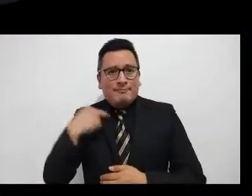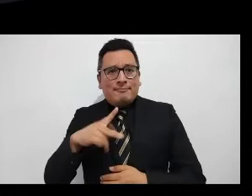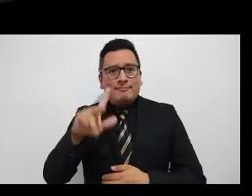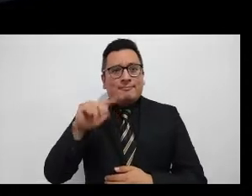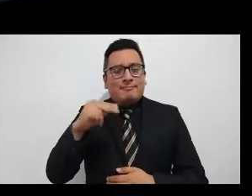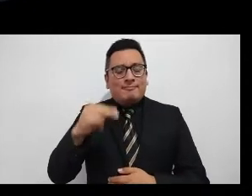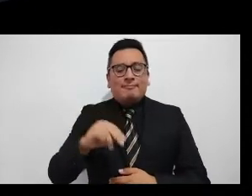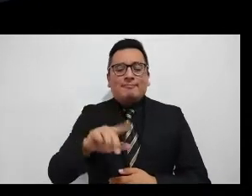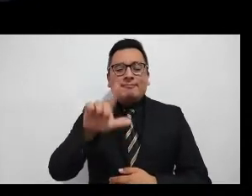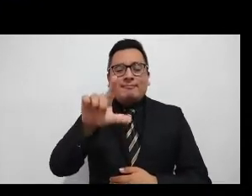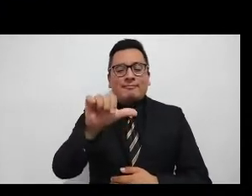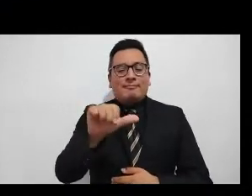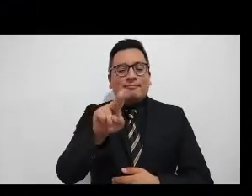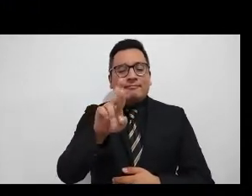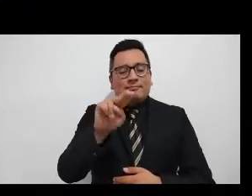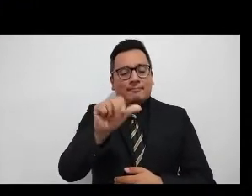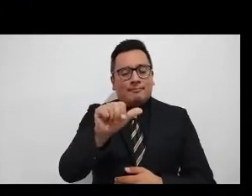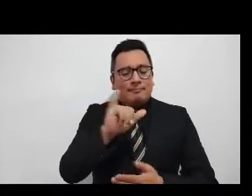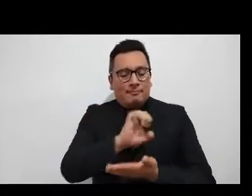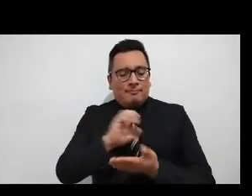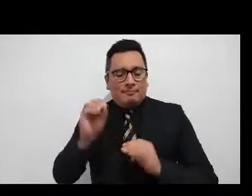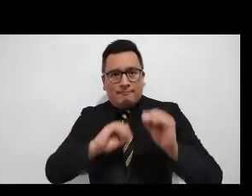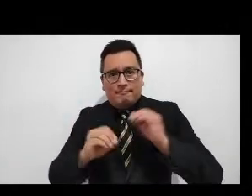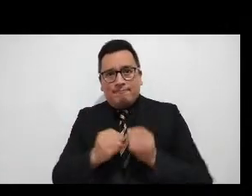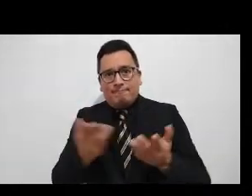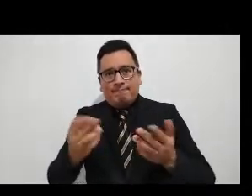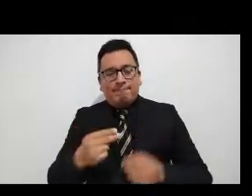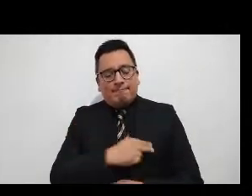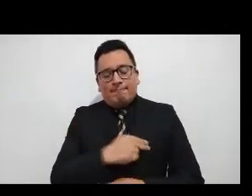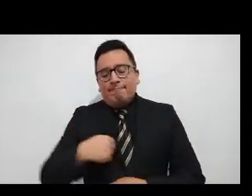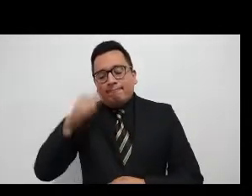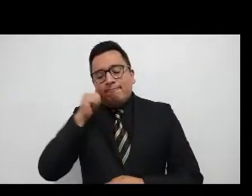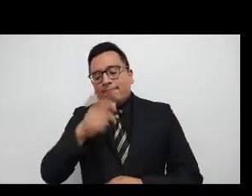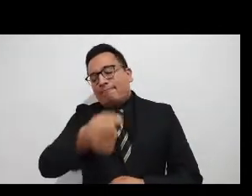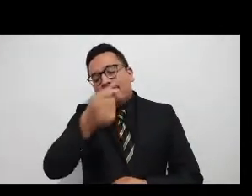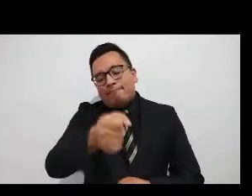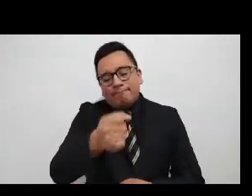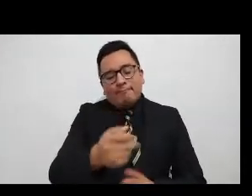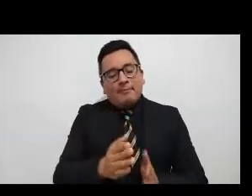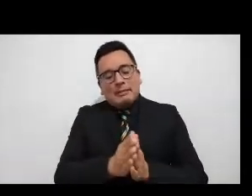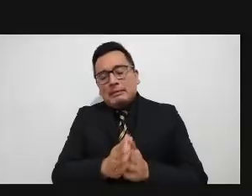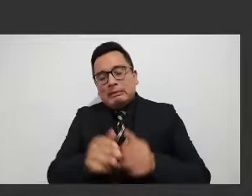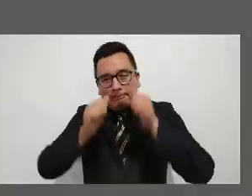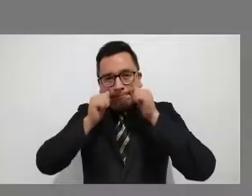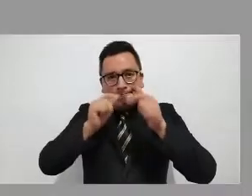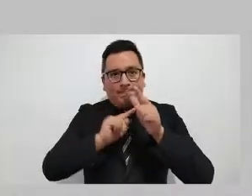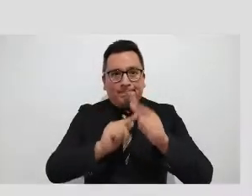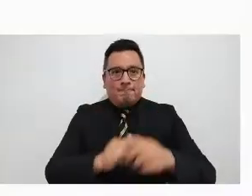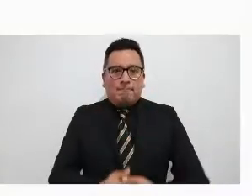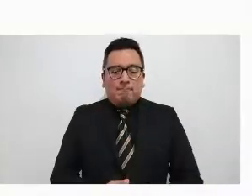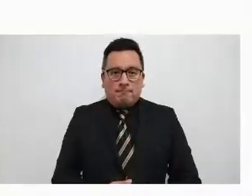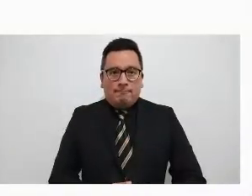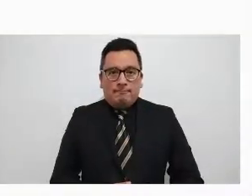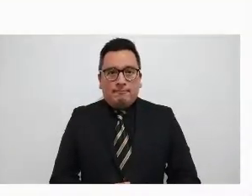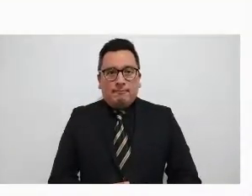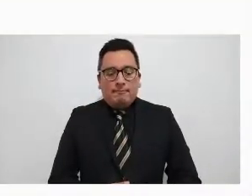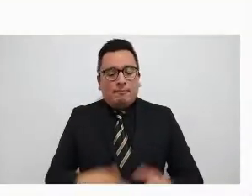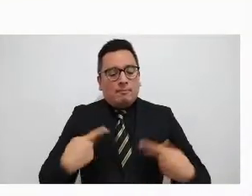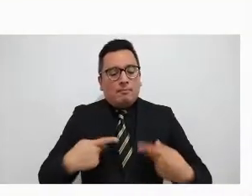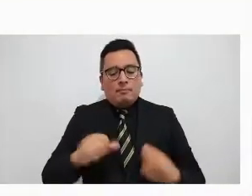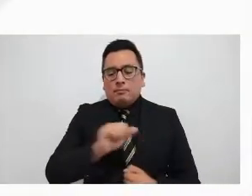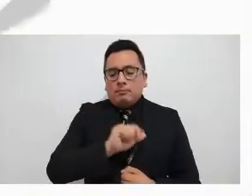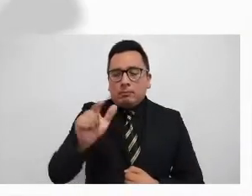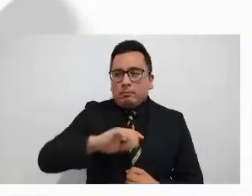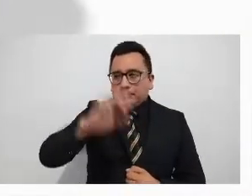producción del Instituto Electoral de Coahuila. Como siempre, les saludamos y le invitamos a que se quede con nosotros. Protagonistas de la